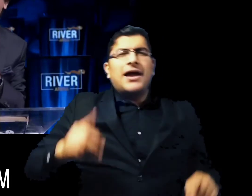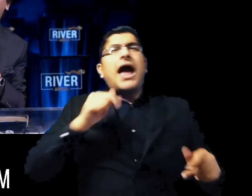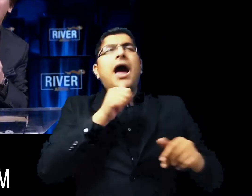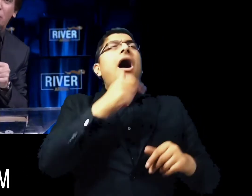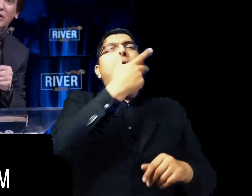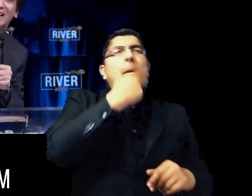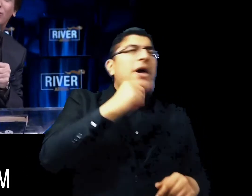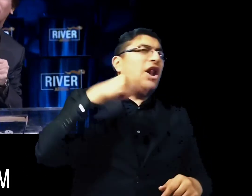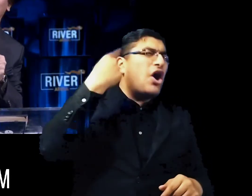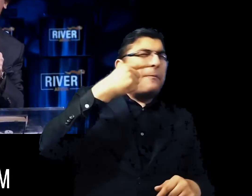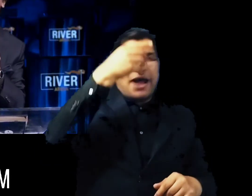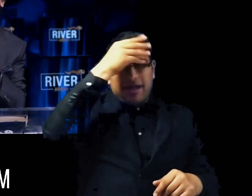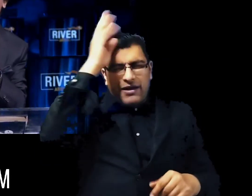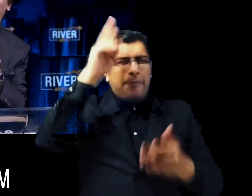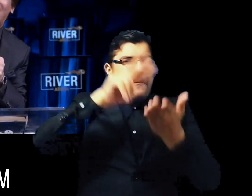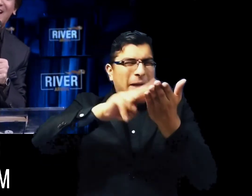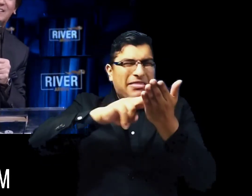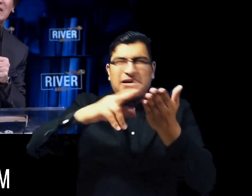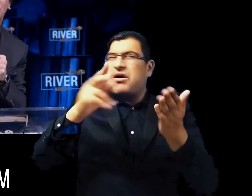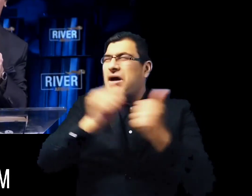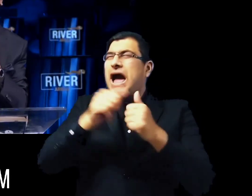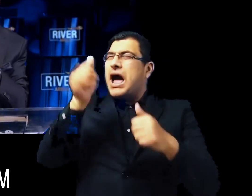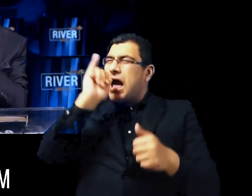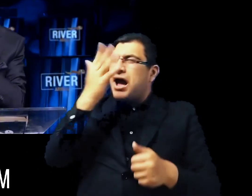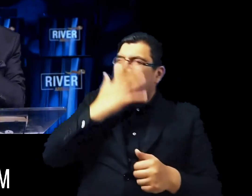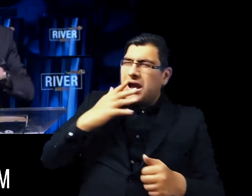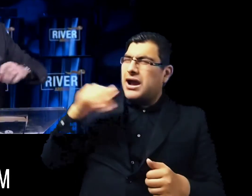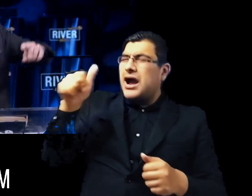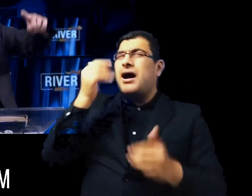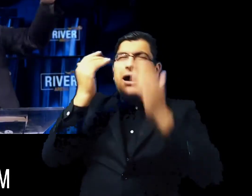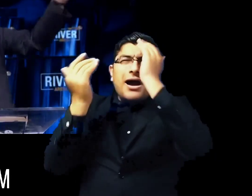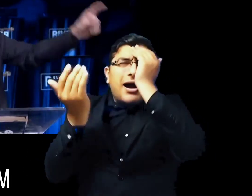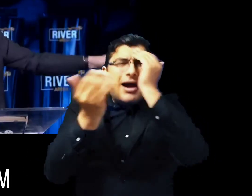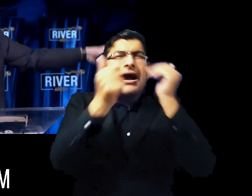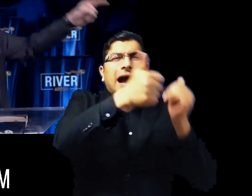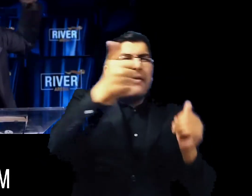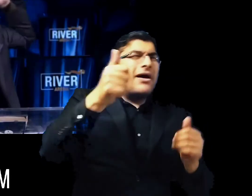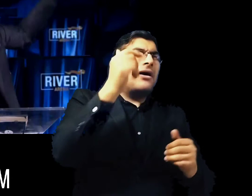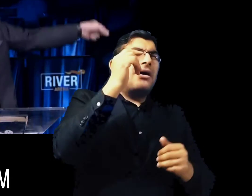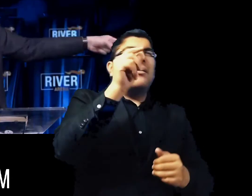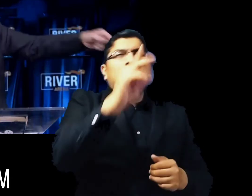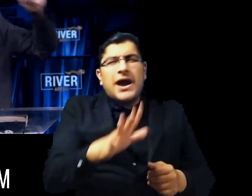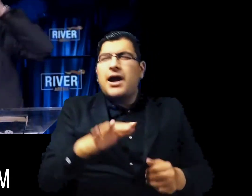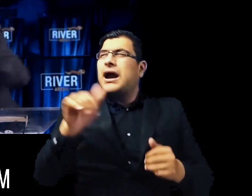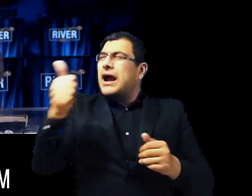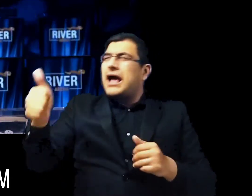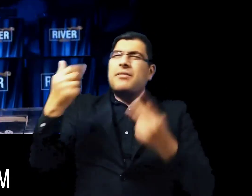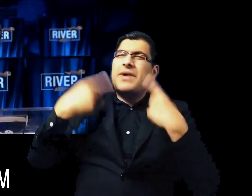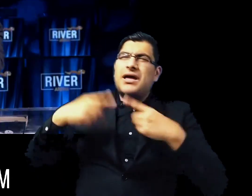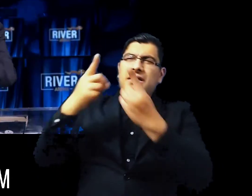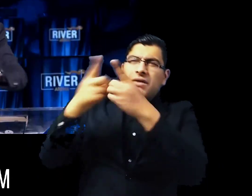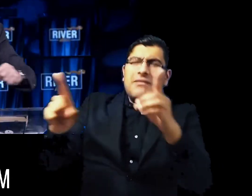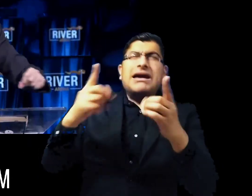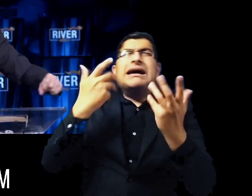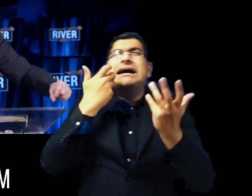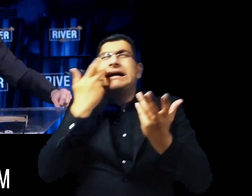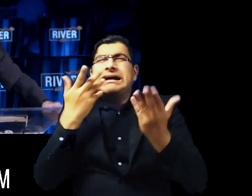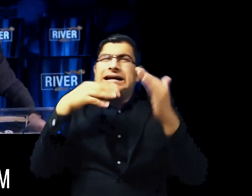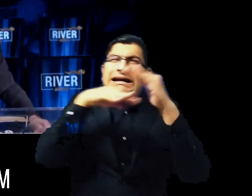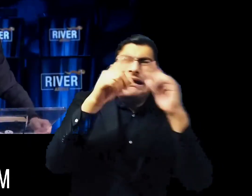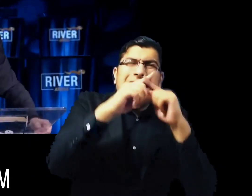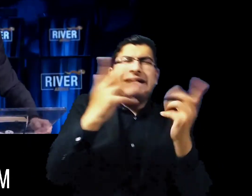pelo verde, por cada borracho, por cada gente en situación de calle, por cada prostituta y por cada divorciado que ha querido entrar a